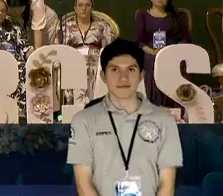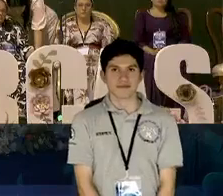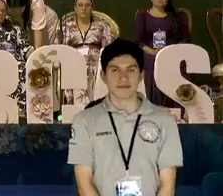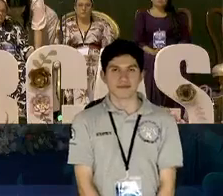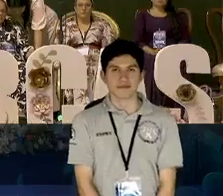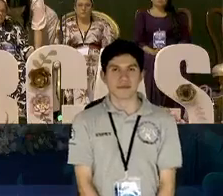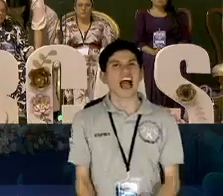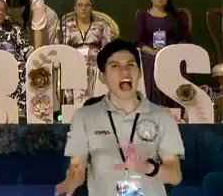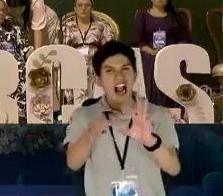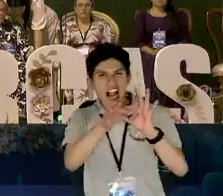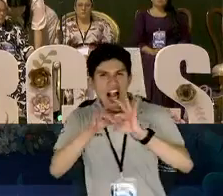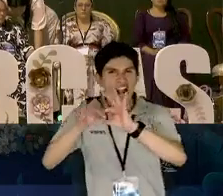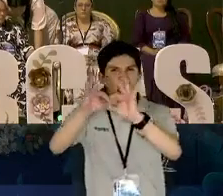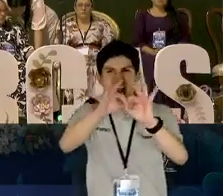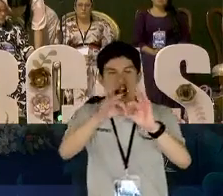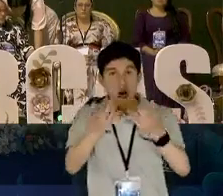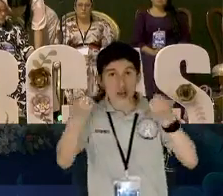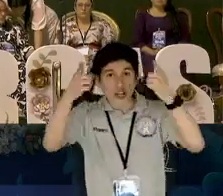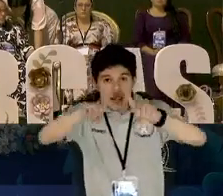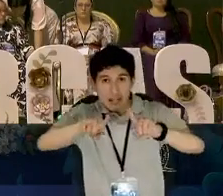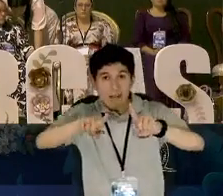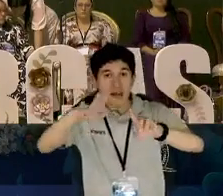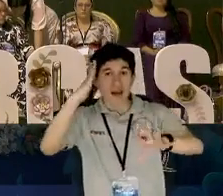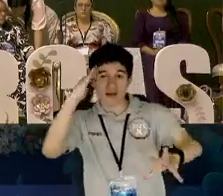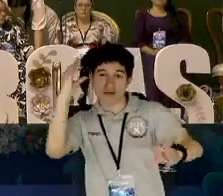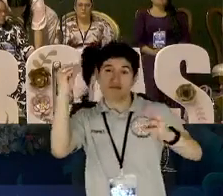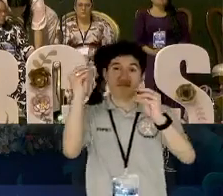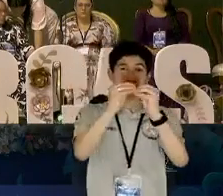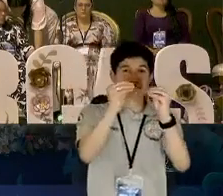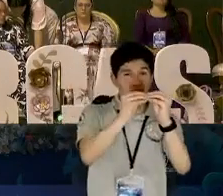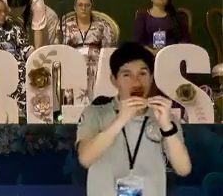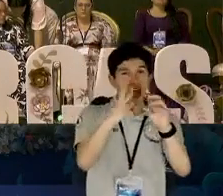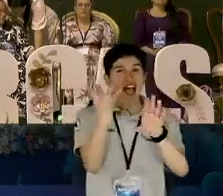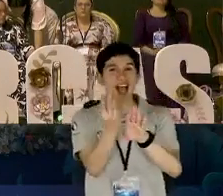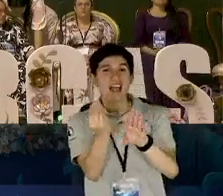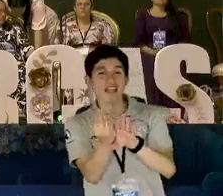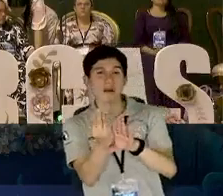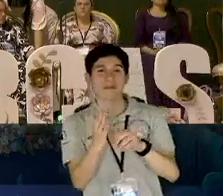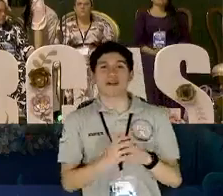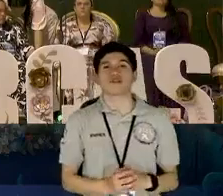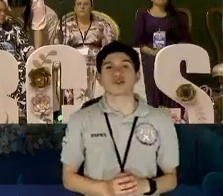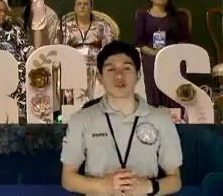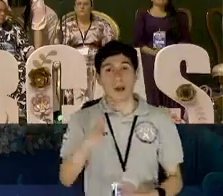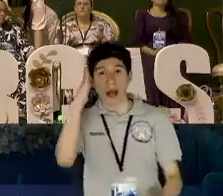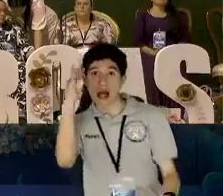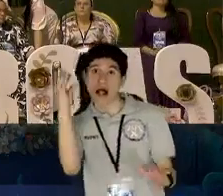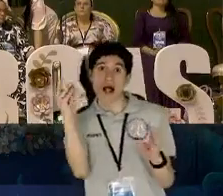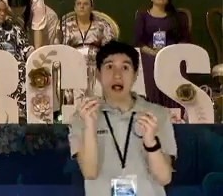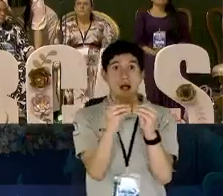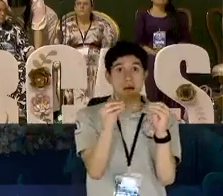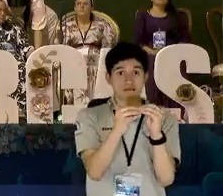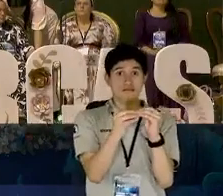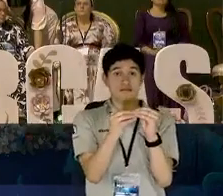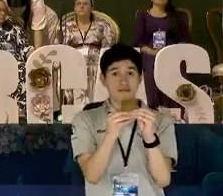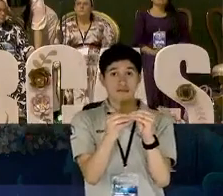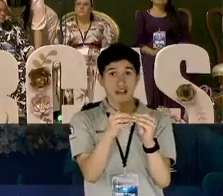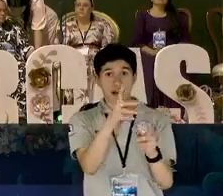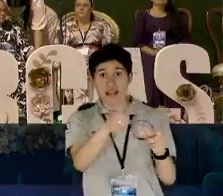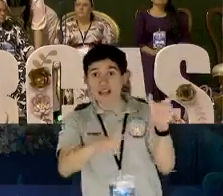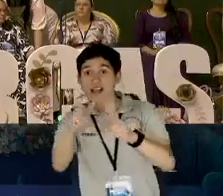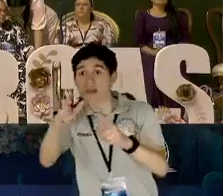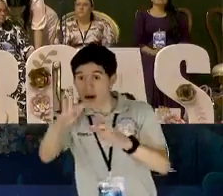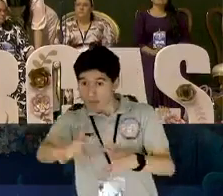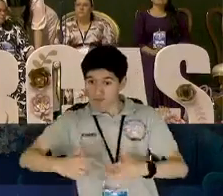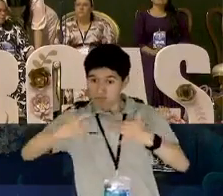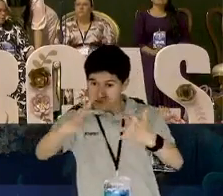El propósito produce unidad. La unidad produce sinergia. Y la sinergia produce resultados para